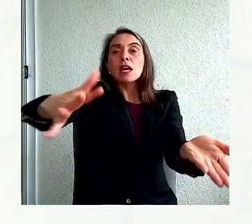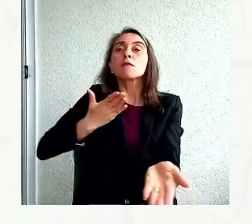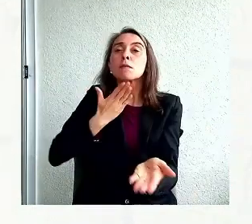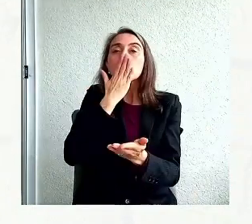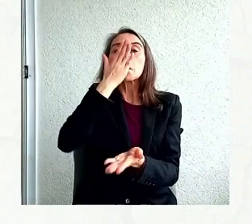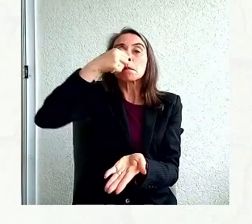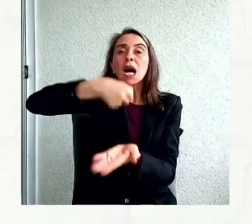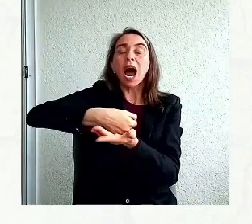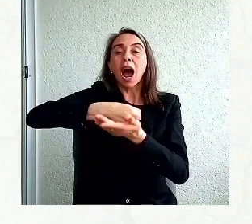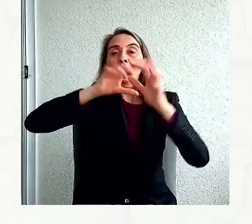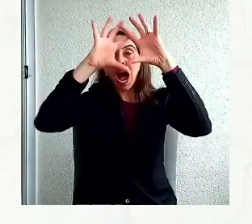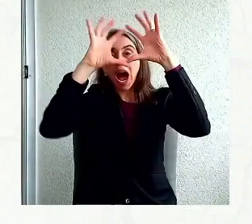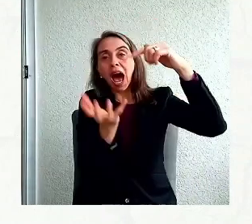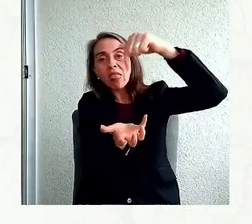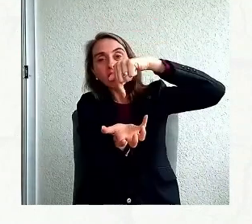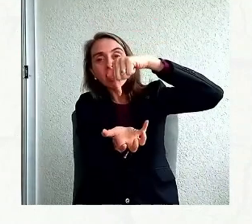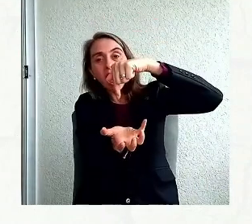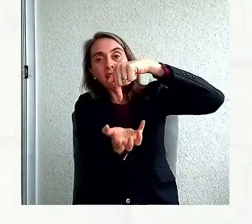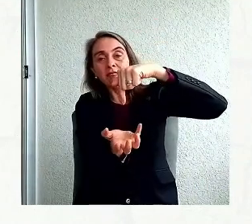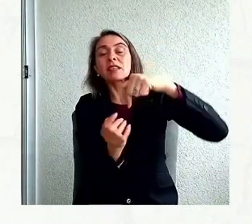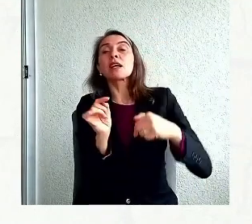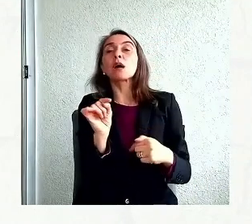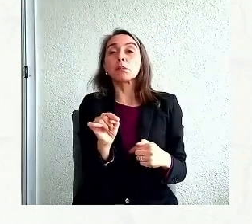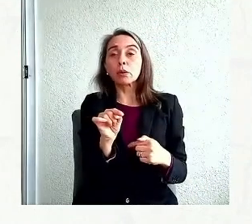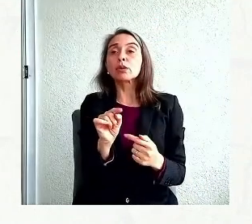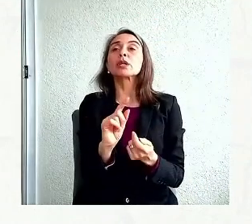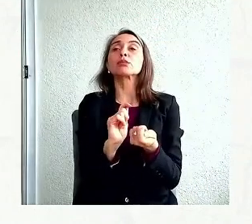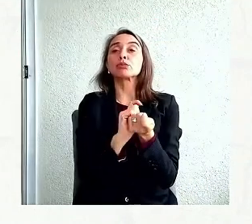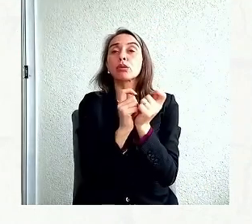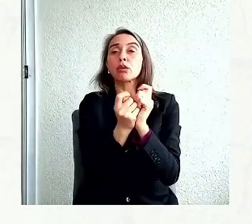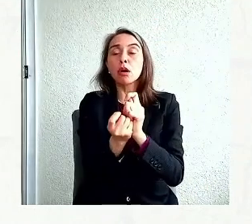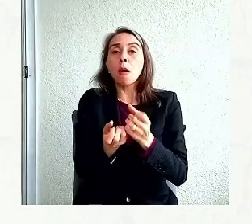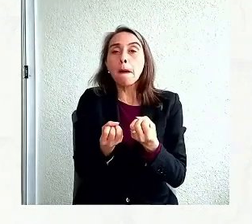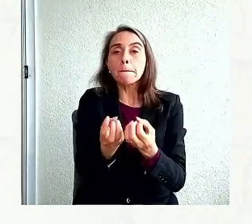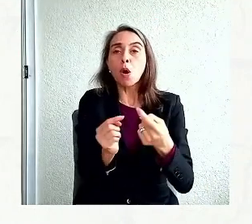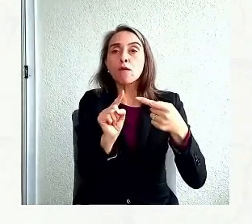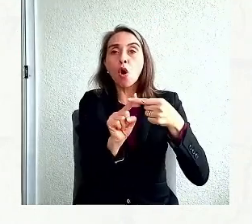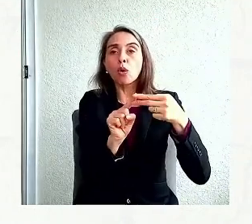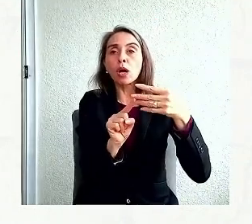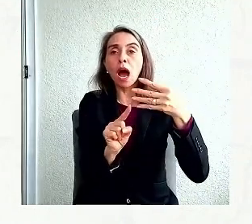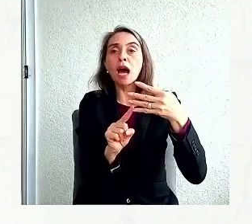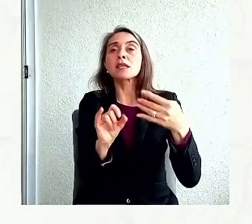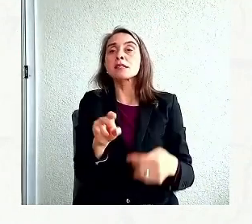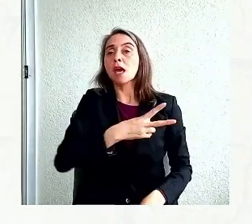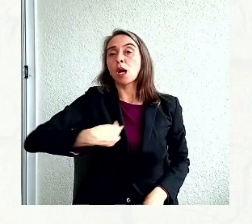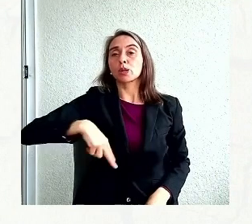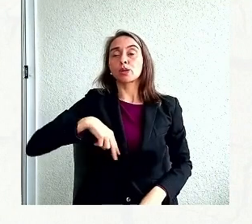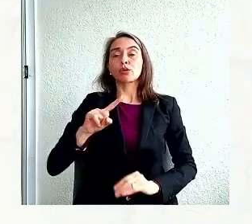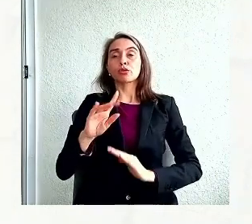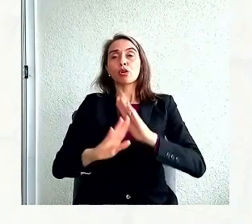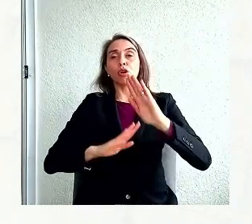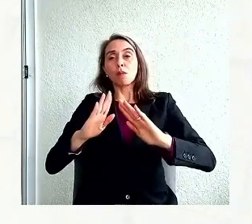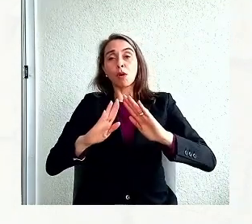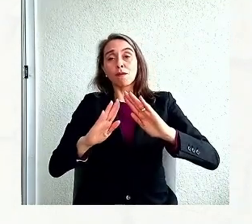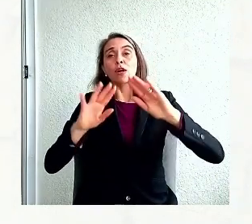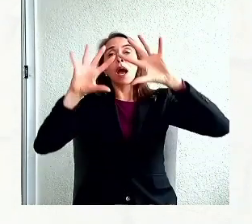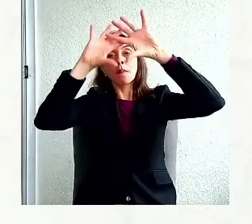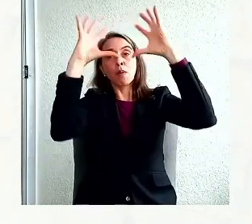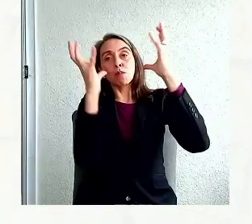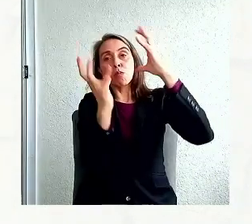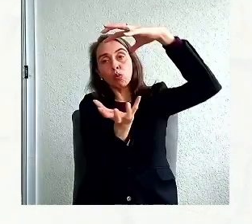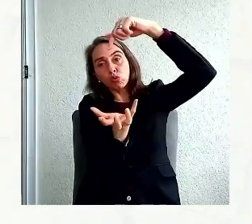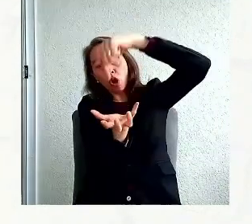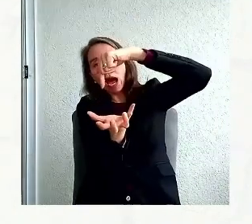desencadenados en la medida que no se protege el ambiente antártico, y que los gobiernos de los países que producen más CO2,